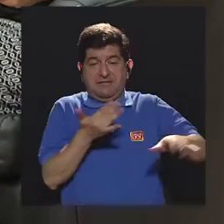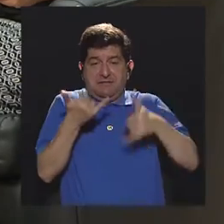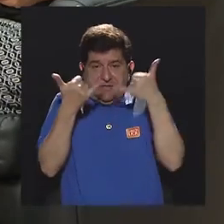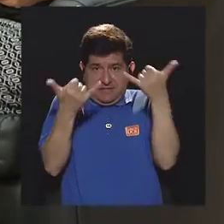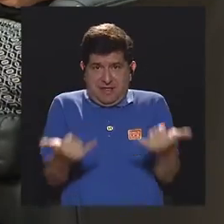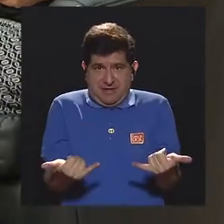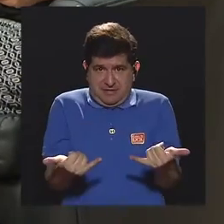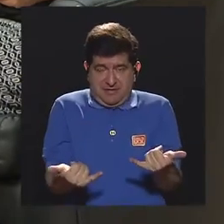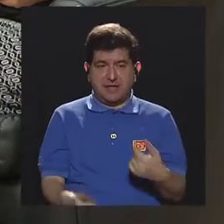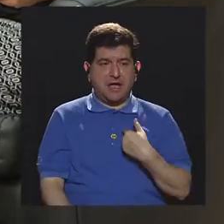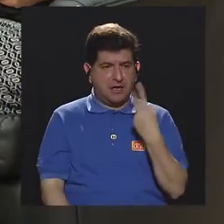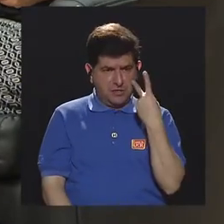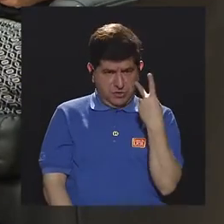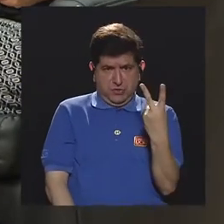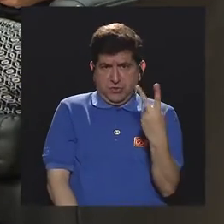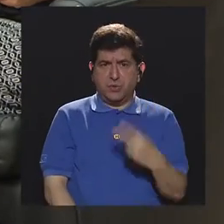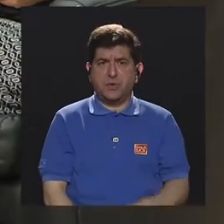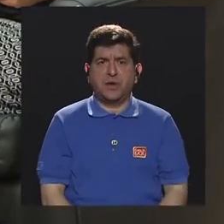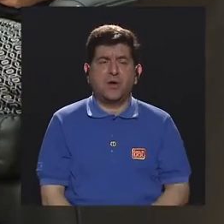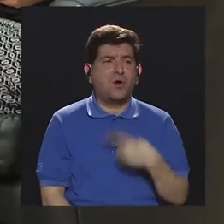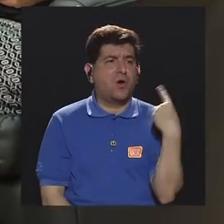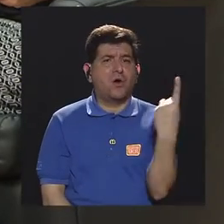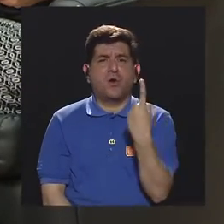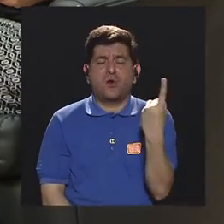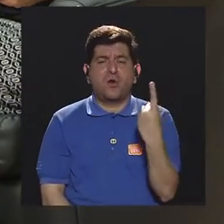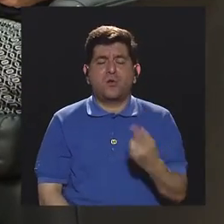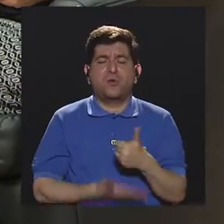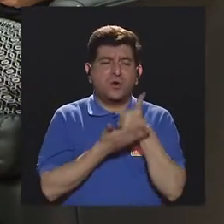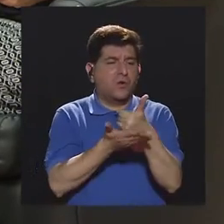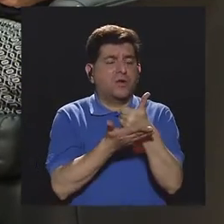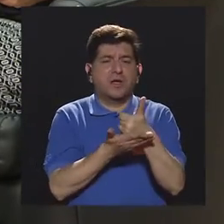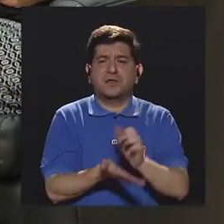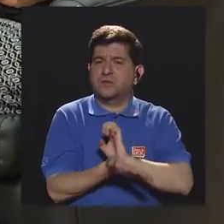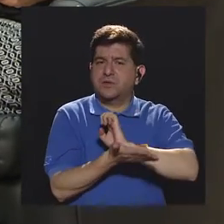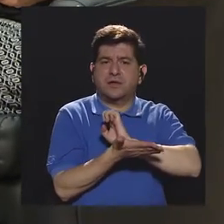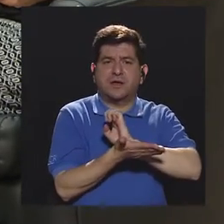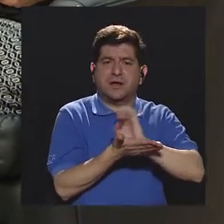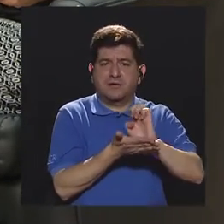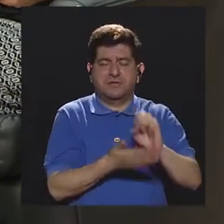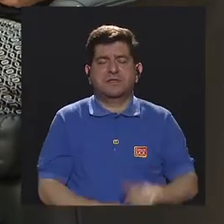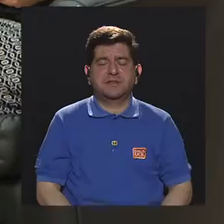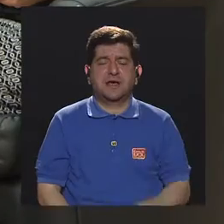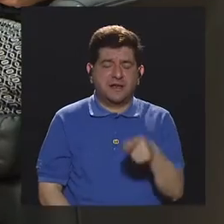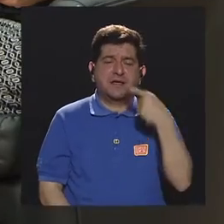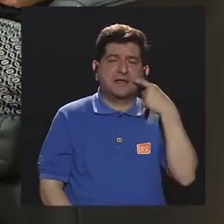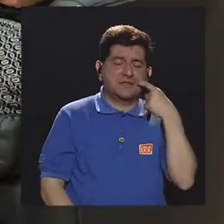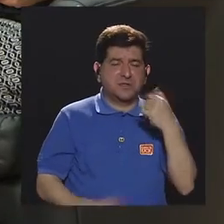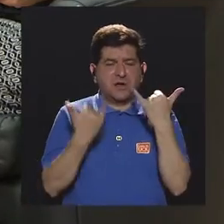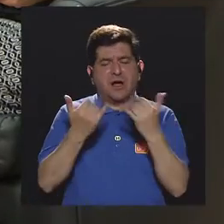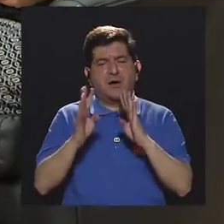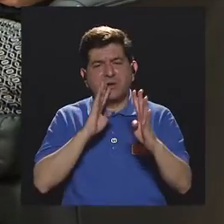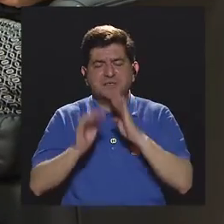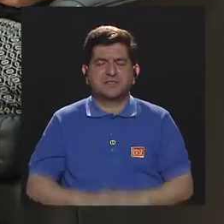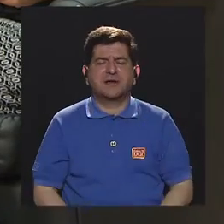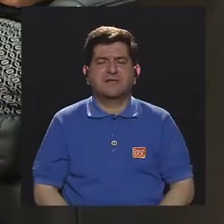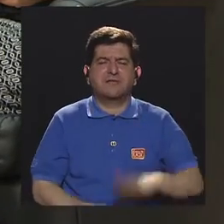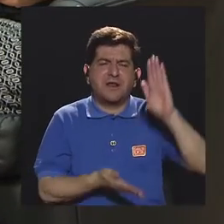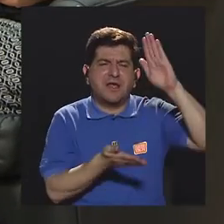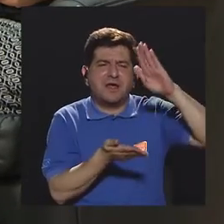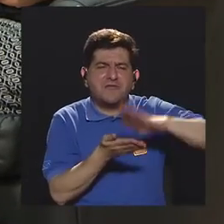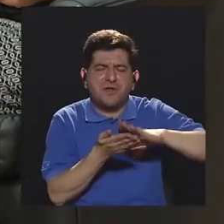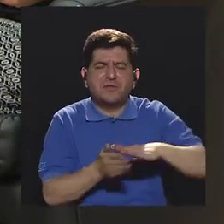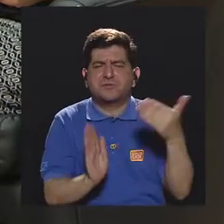es lo que yo he visto, lo único que sirve para una adicción. Ahora se habla mucho del programa de reducción al daño y